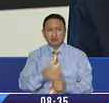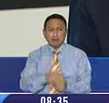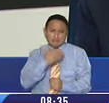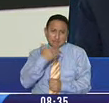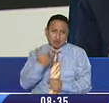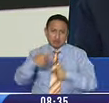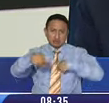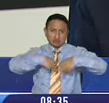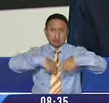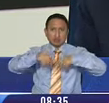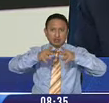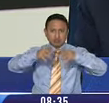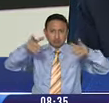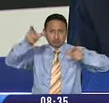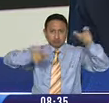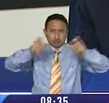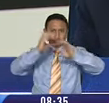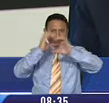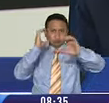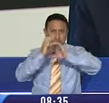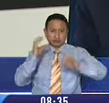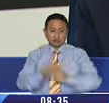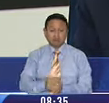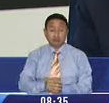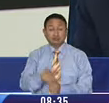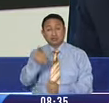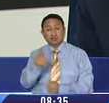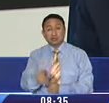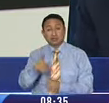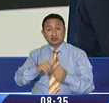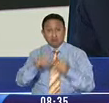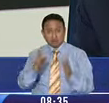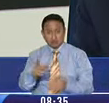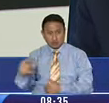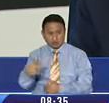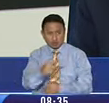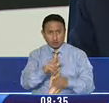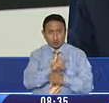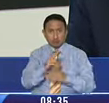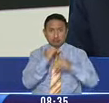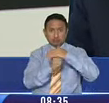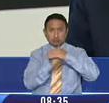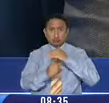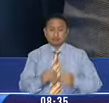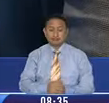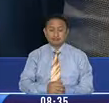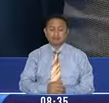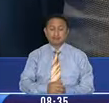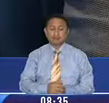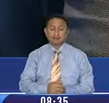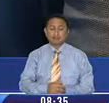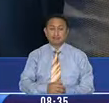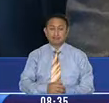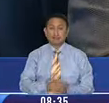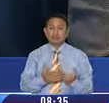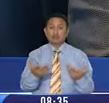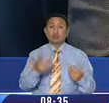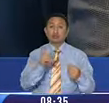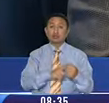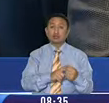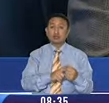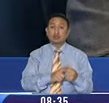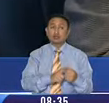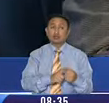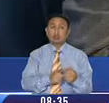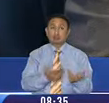transporte masivo y permitiendo y motivando sobre todo a los quiteños que utilicen el Metro de Quito. Obras para Quito, no ha habido obras. Las obras de vialidad